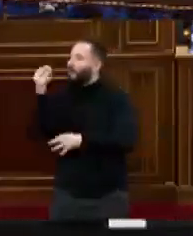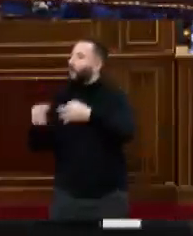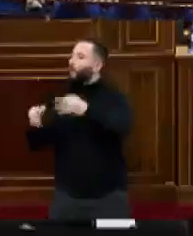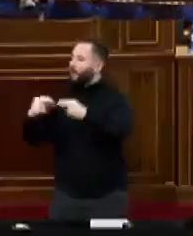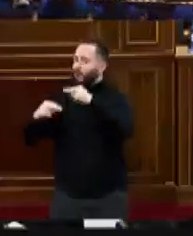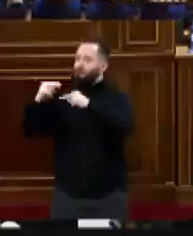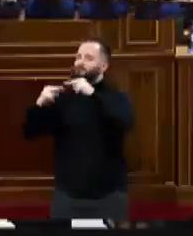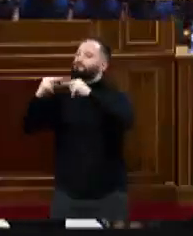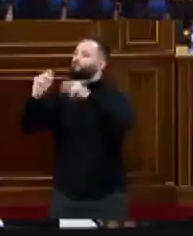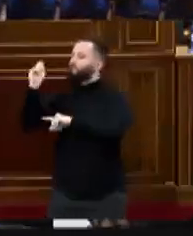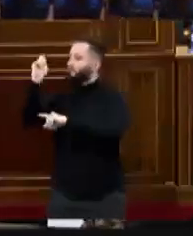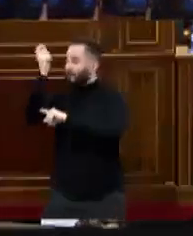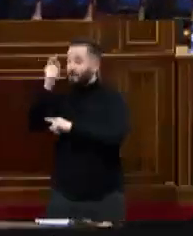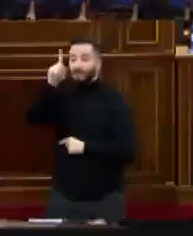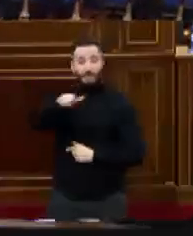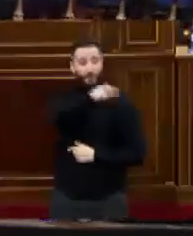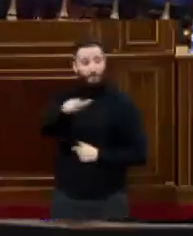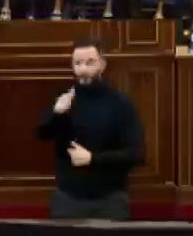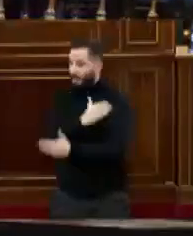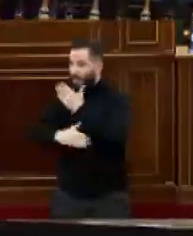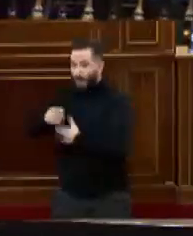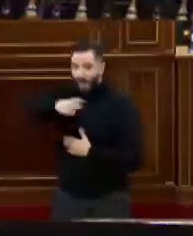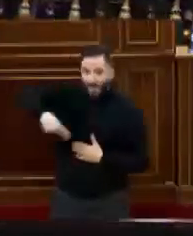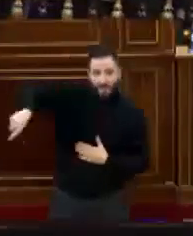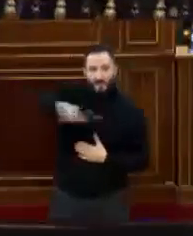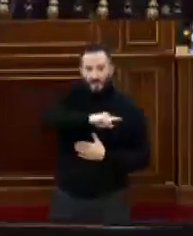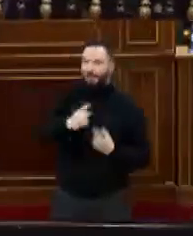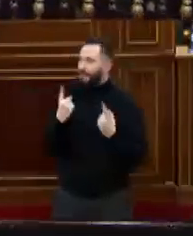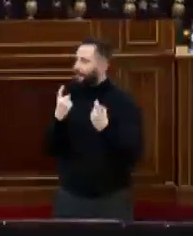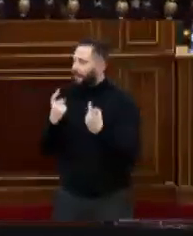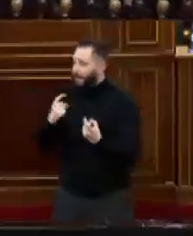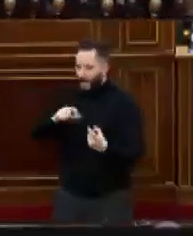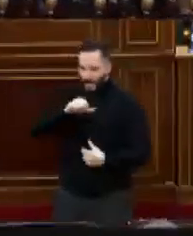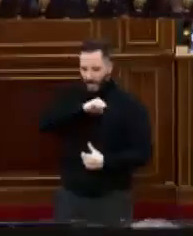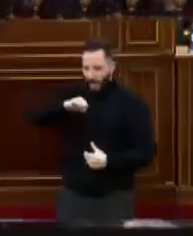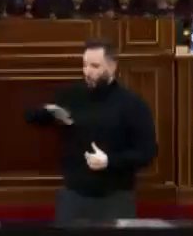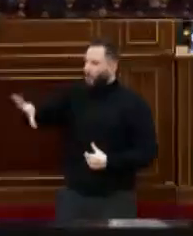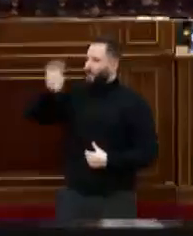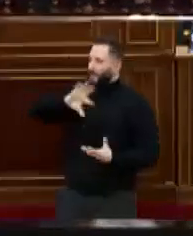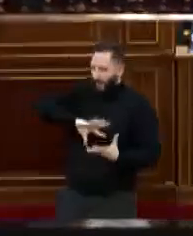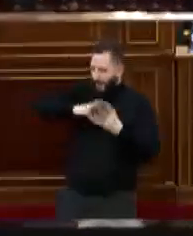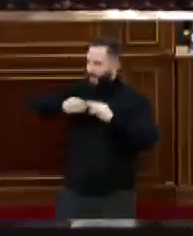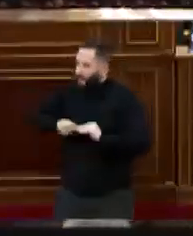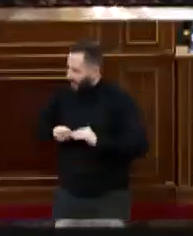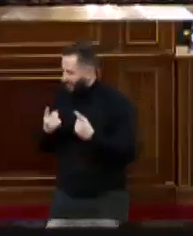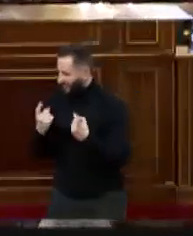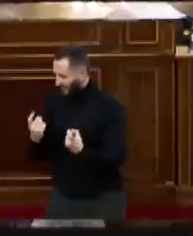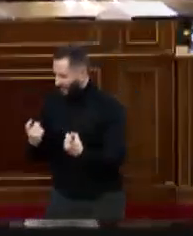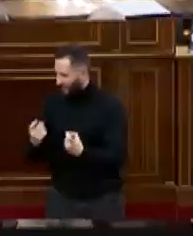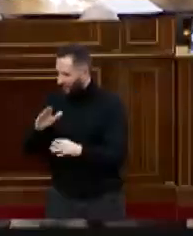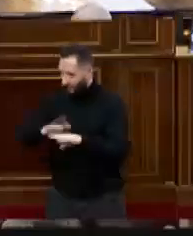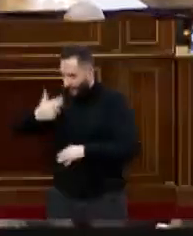lo hacen las personas con discapacidad que tienen que adaptarse a esa autodeterminación y que tienen que poder realmente